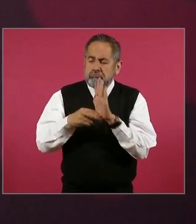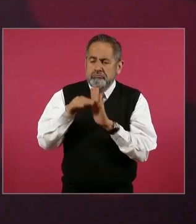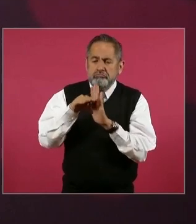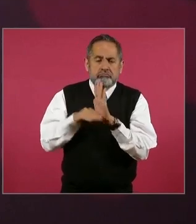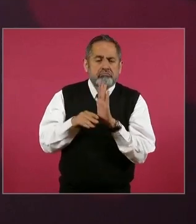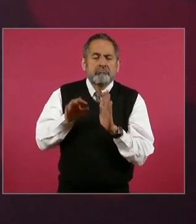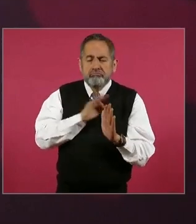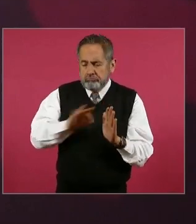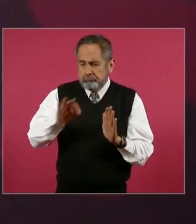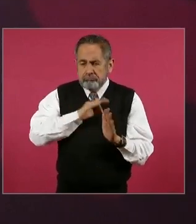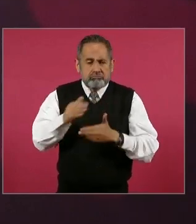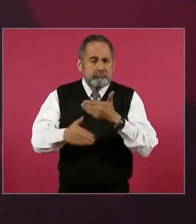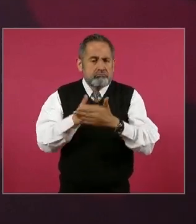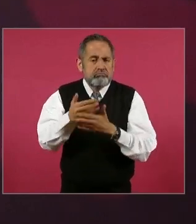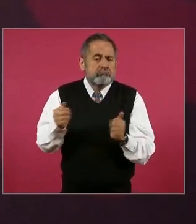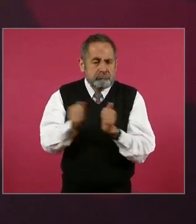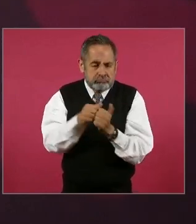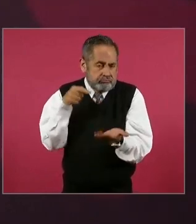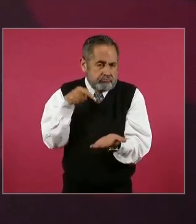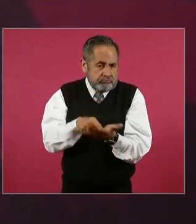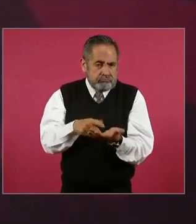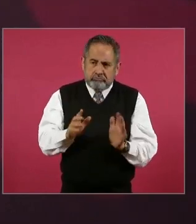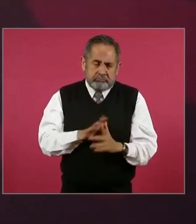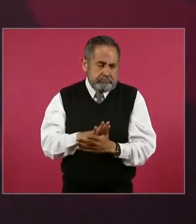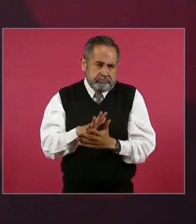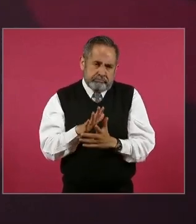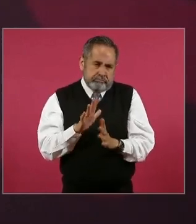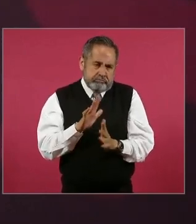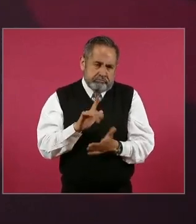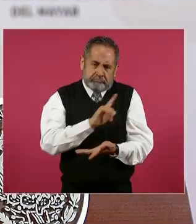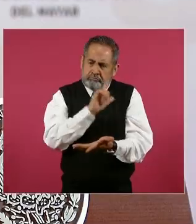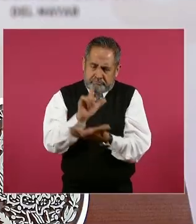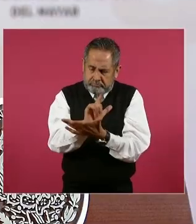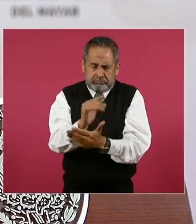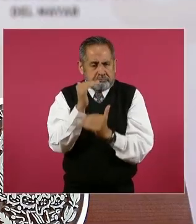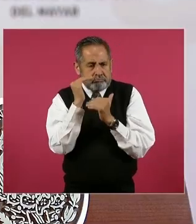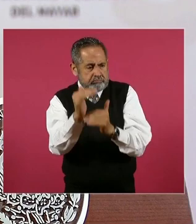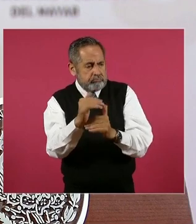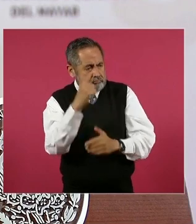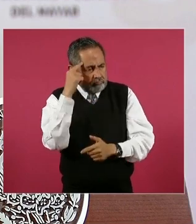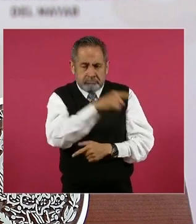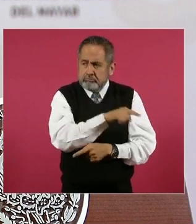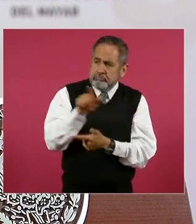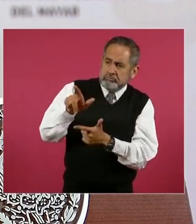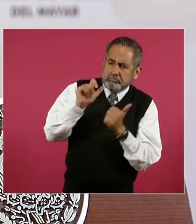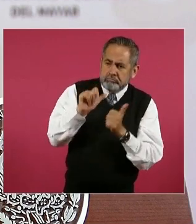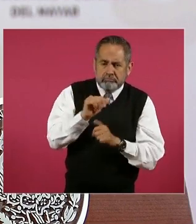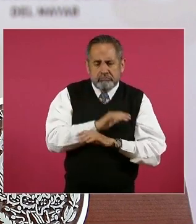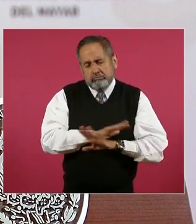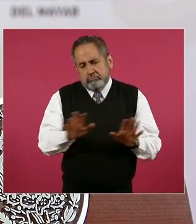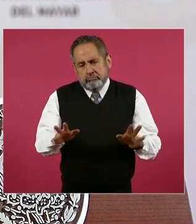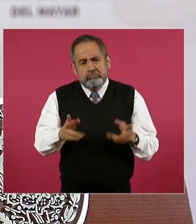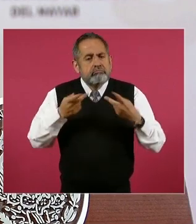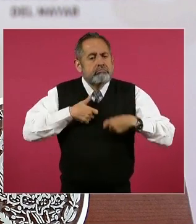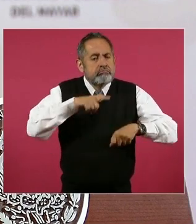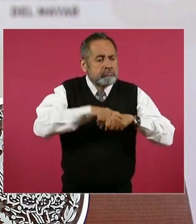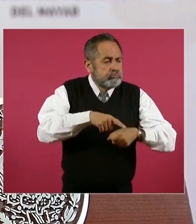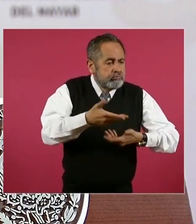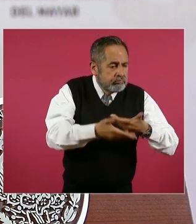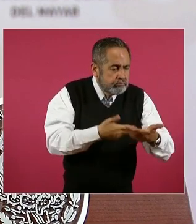establecidas a propósito de estos límites que se ponen para cobrar servicios